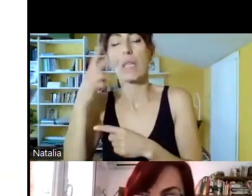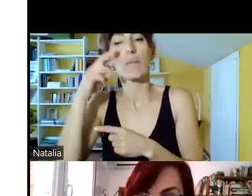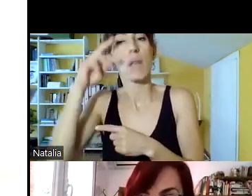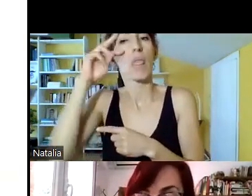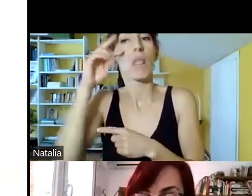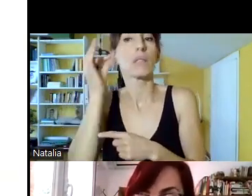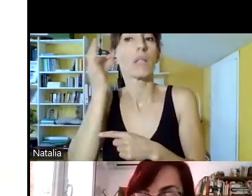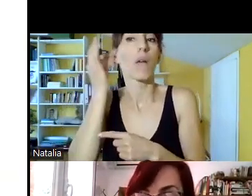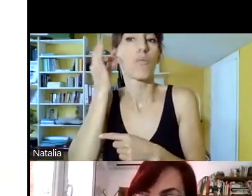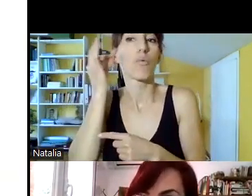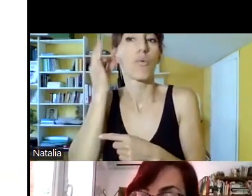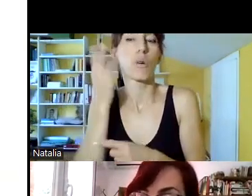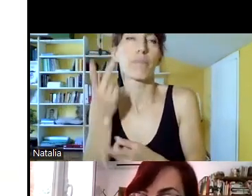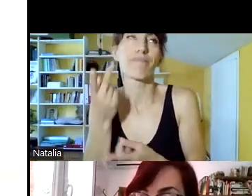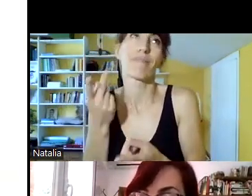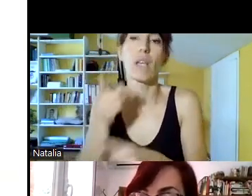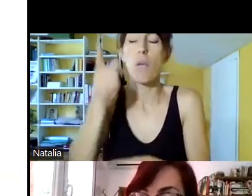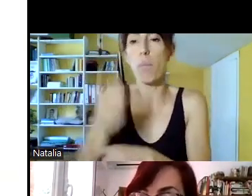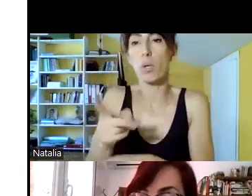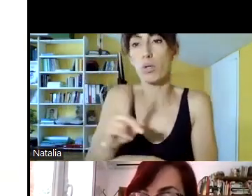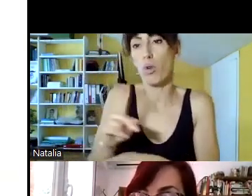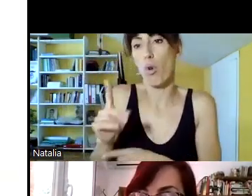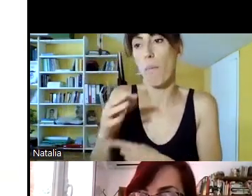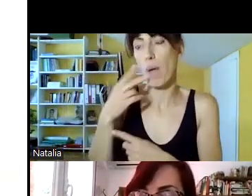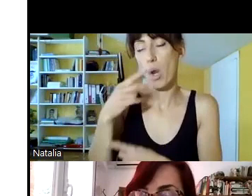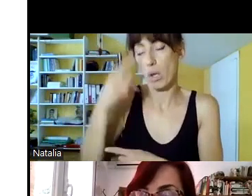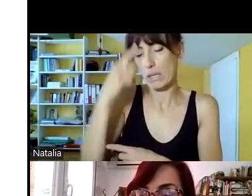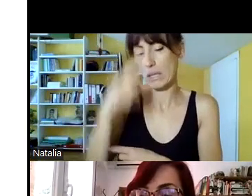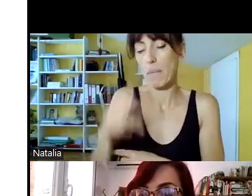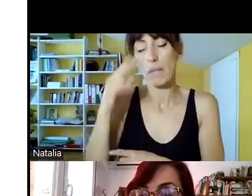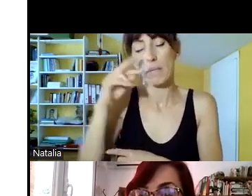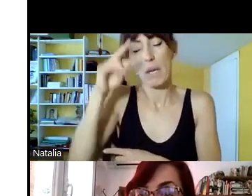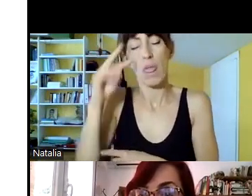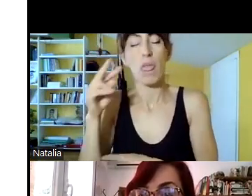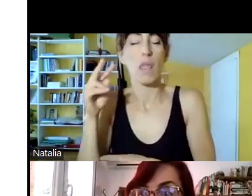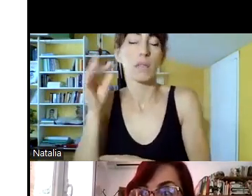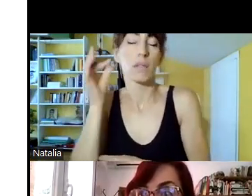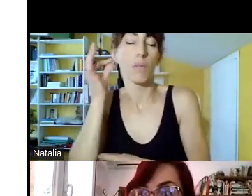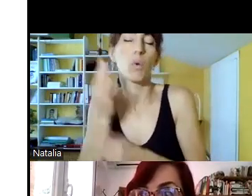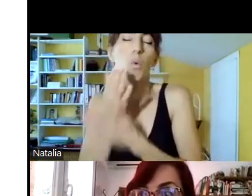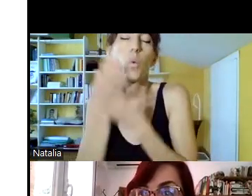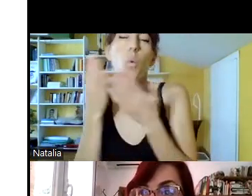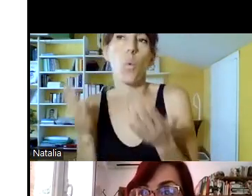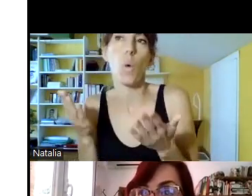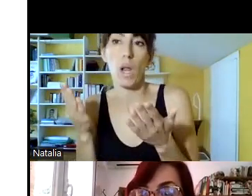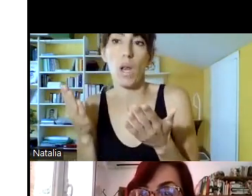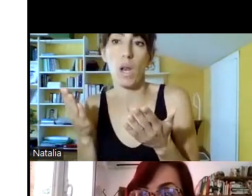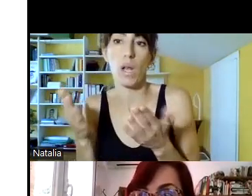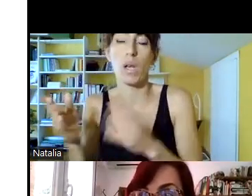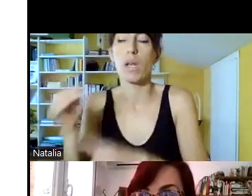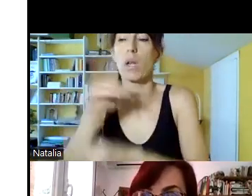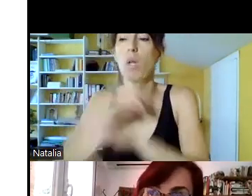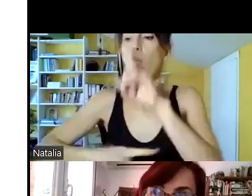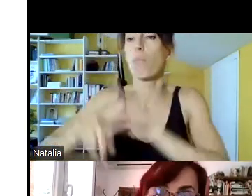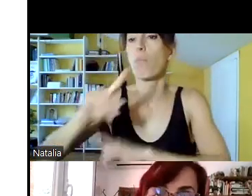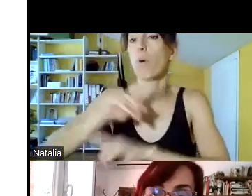no sea impuesta, ¿no? Pero que tenga en cuenta esas experiencias y que sitúe el problema